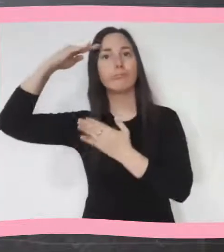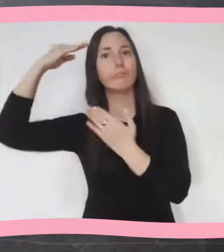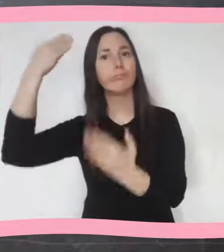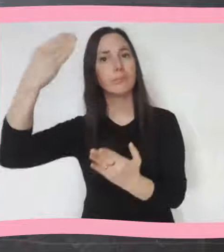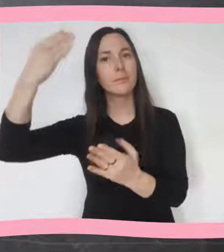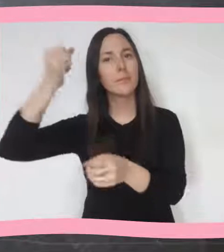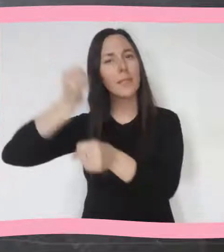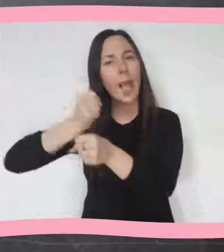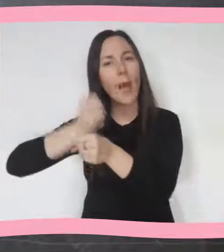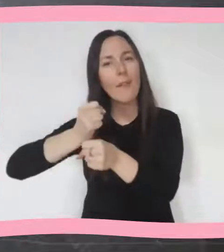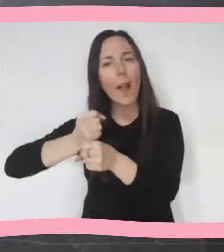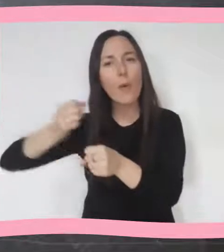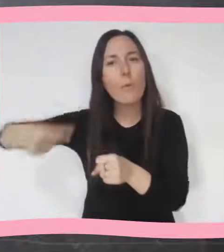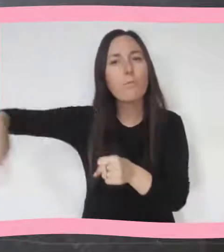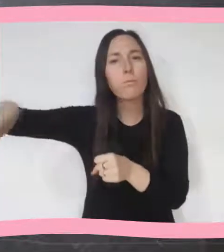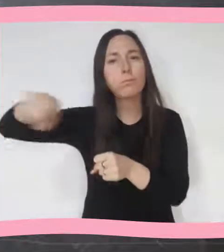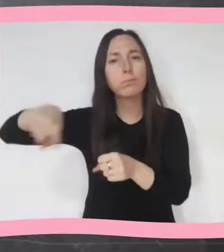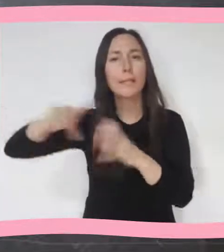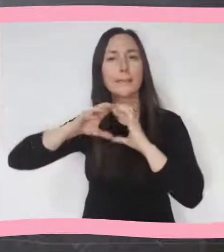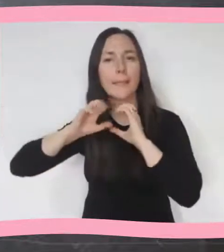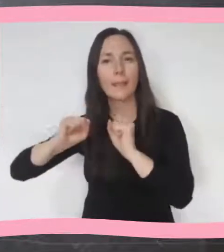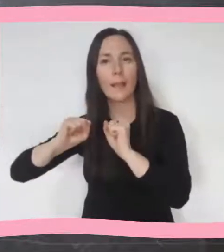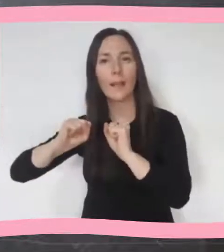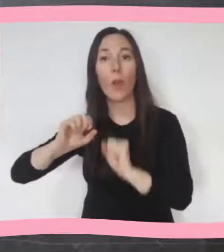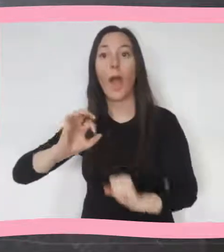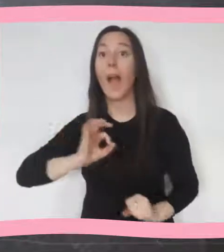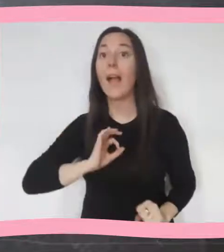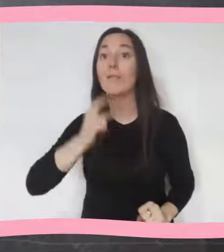1942 a este oficio.